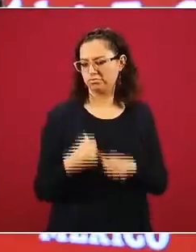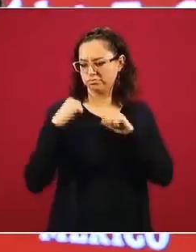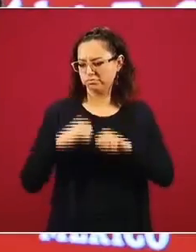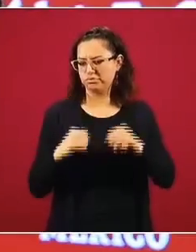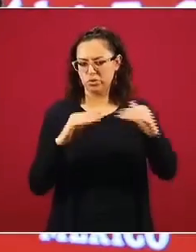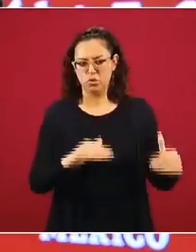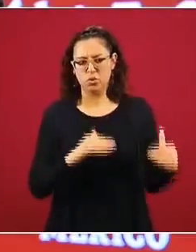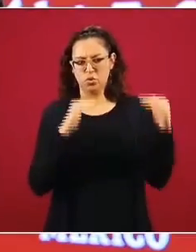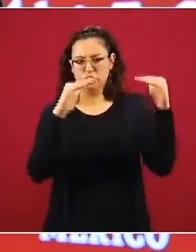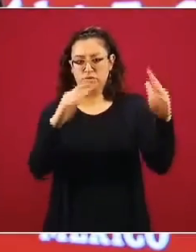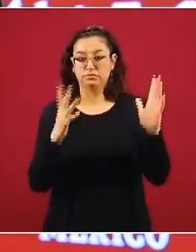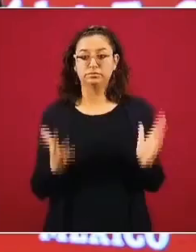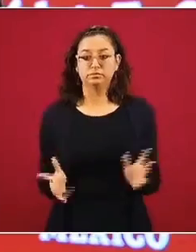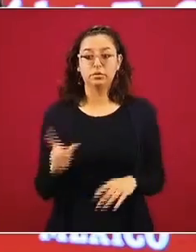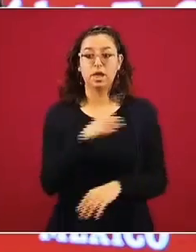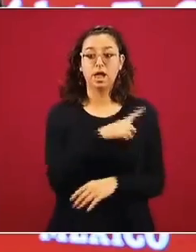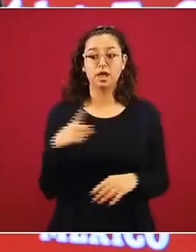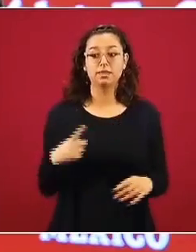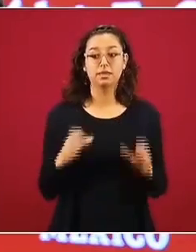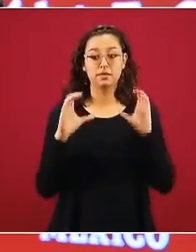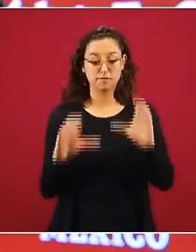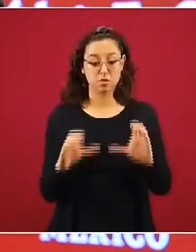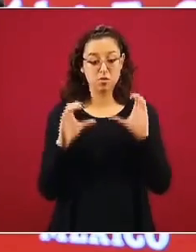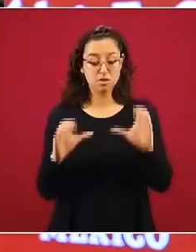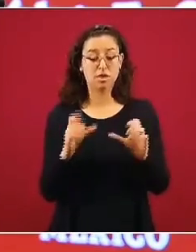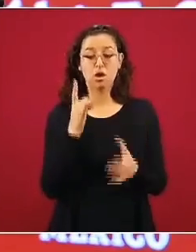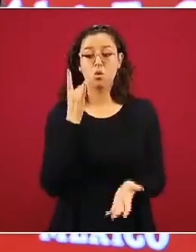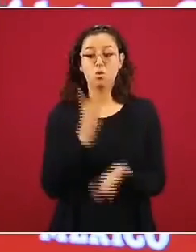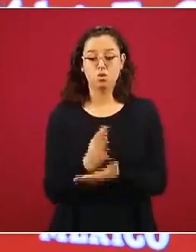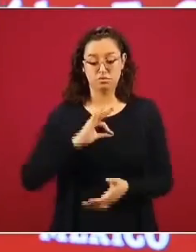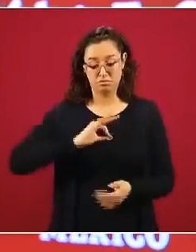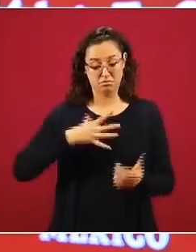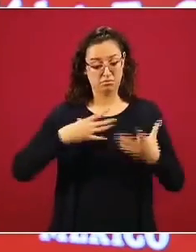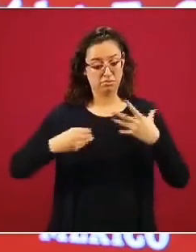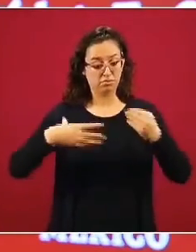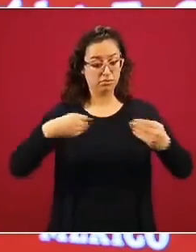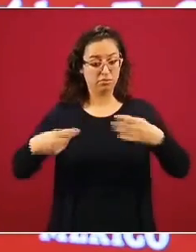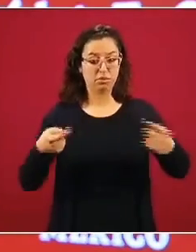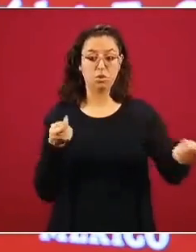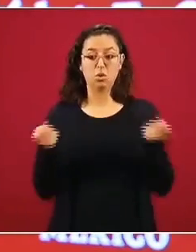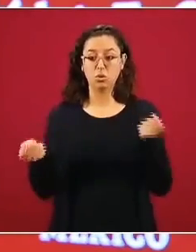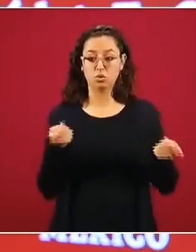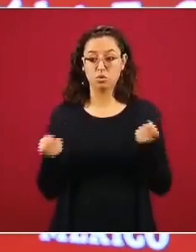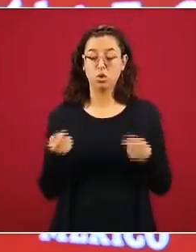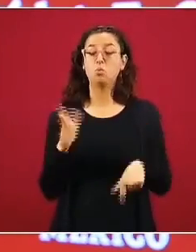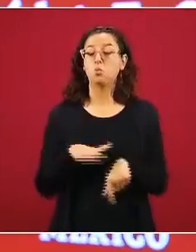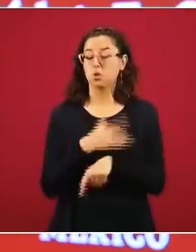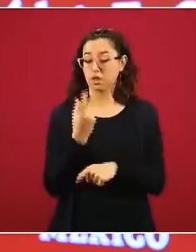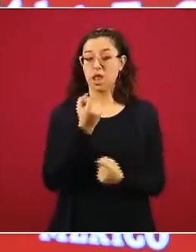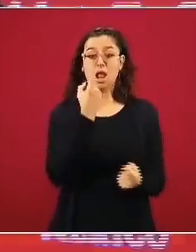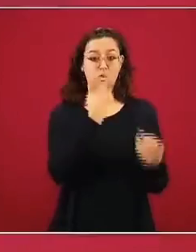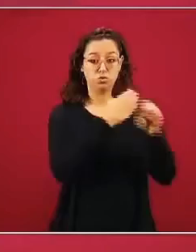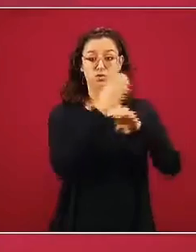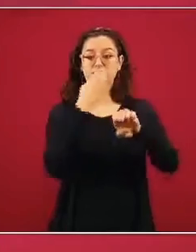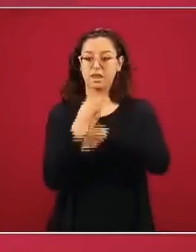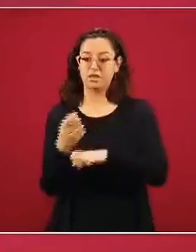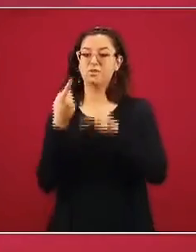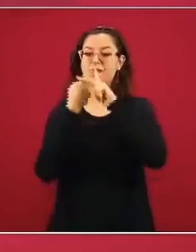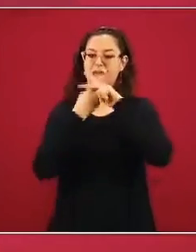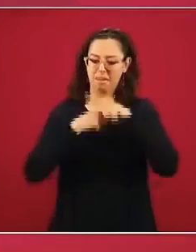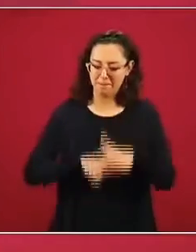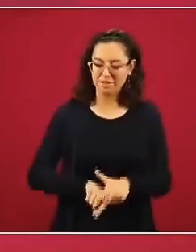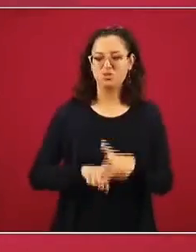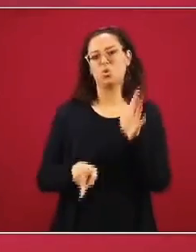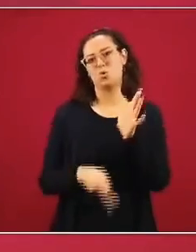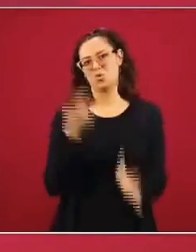más que no haya rebrotes, porque se nos ha presentado eso en algunos estados, en donde